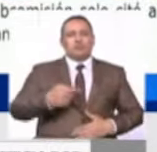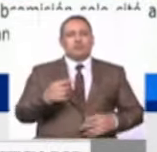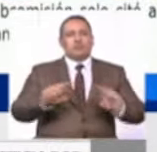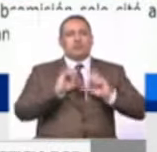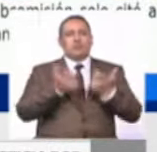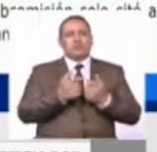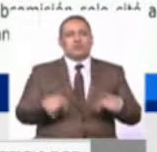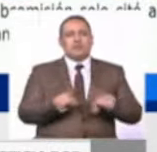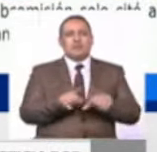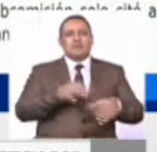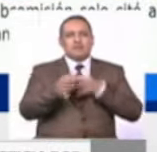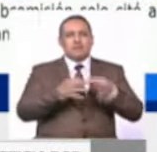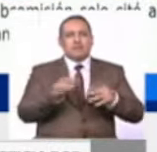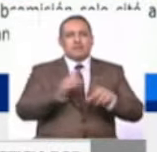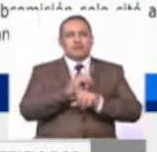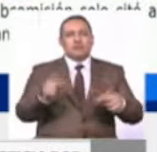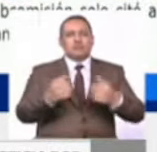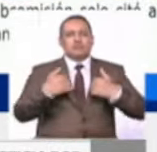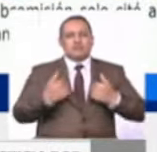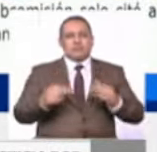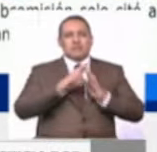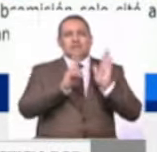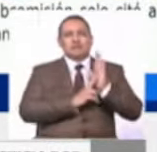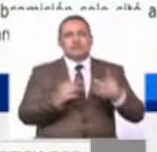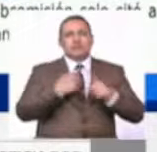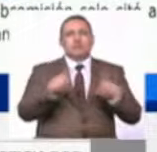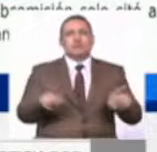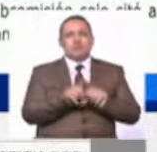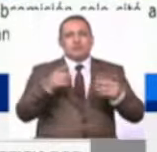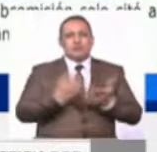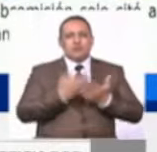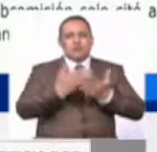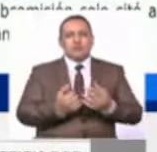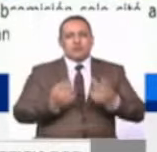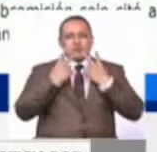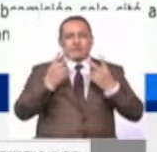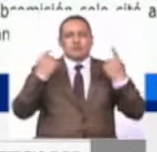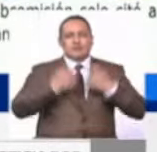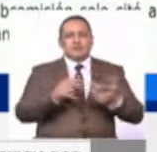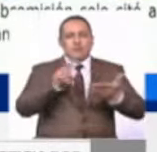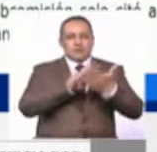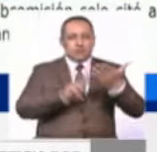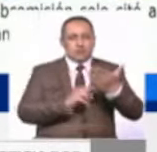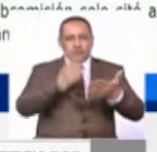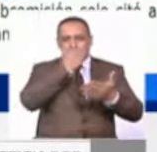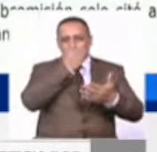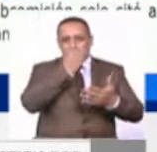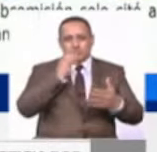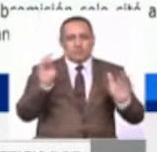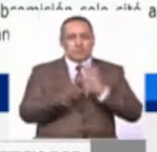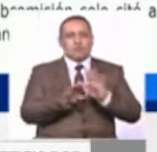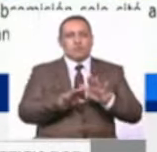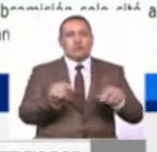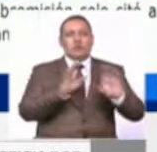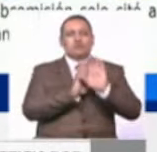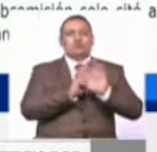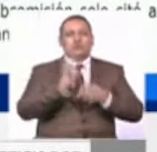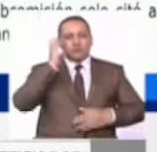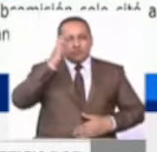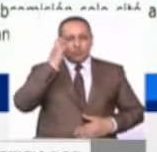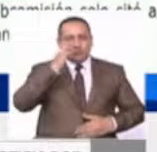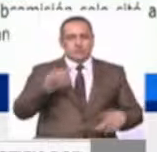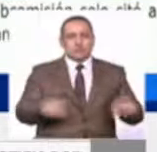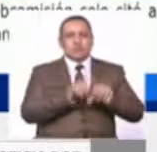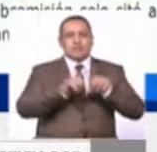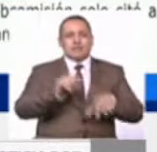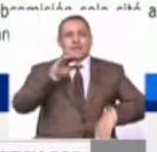había incumplido algún requisito pero como hemos evidenciado a partir de una lectura integral de la Constitución el